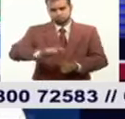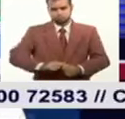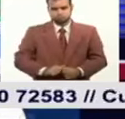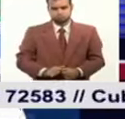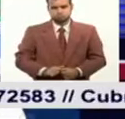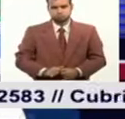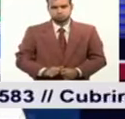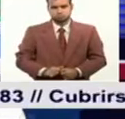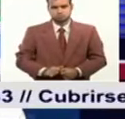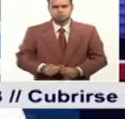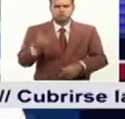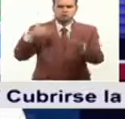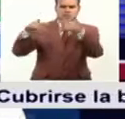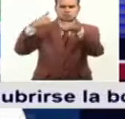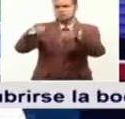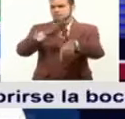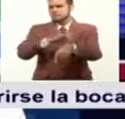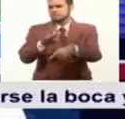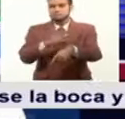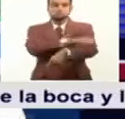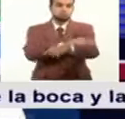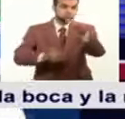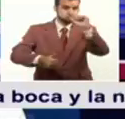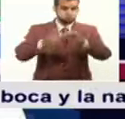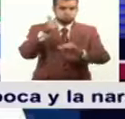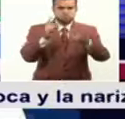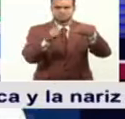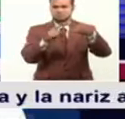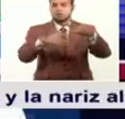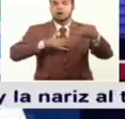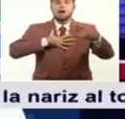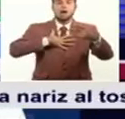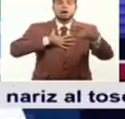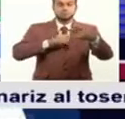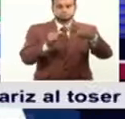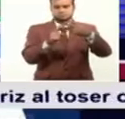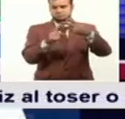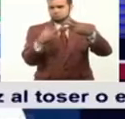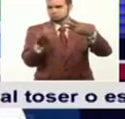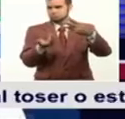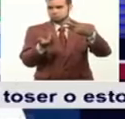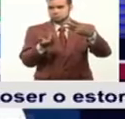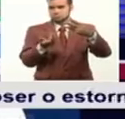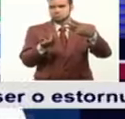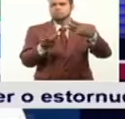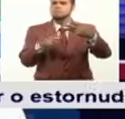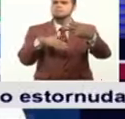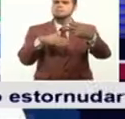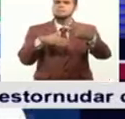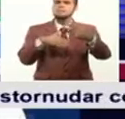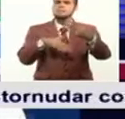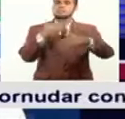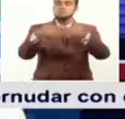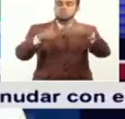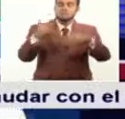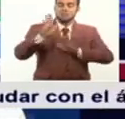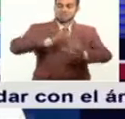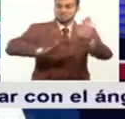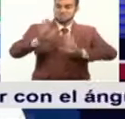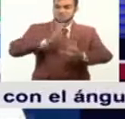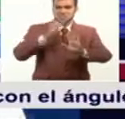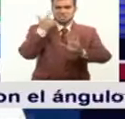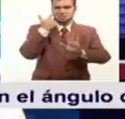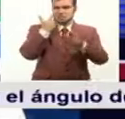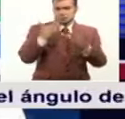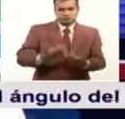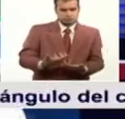de hipertensión arterial, asma bronquial y una inmunodeficiencia adquirida, que realmente las